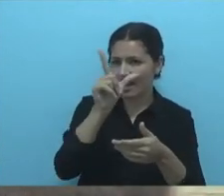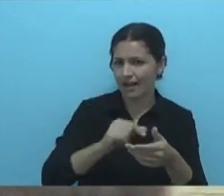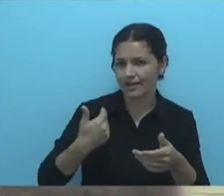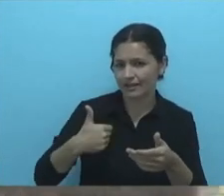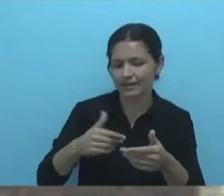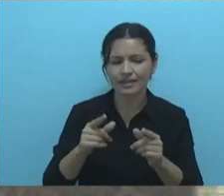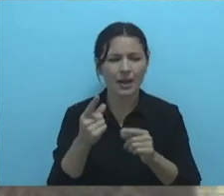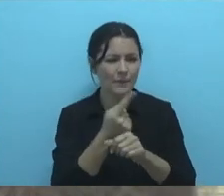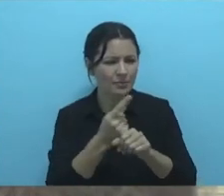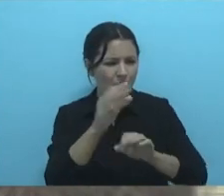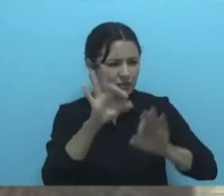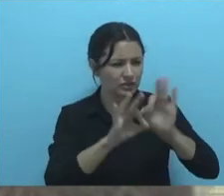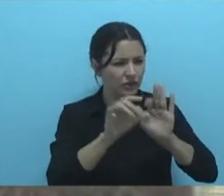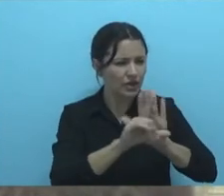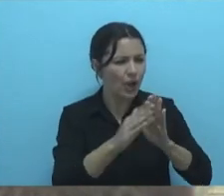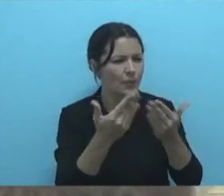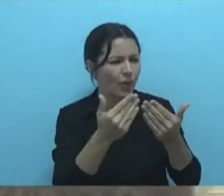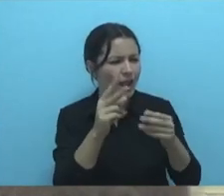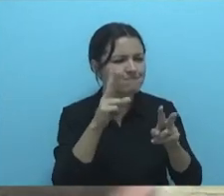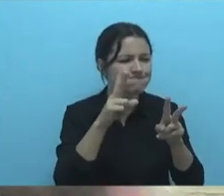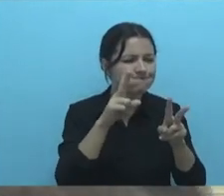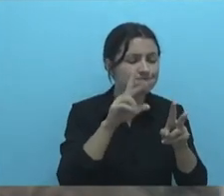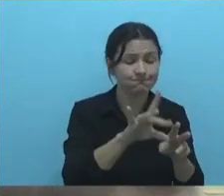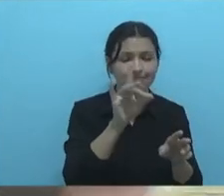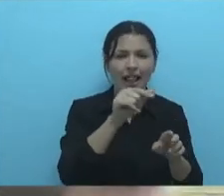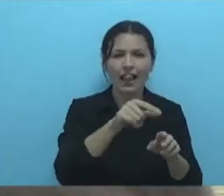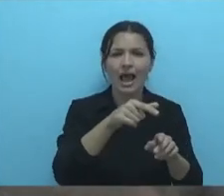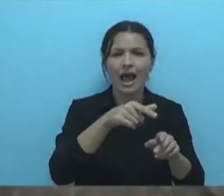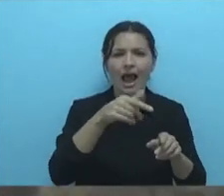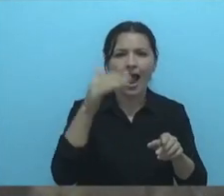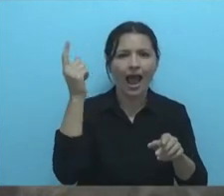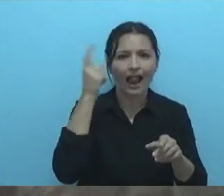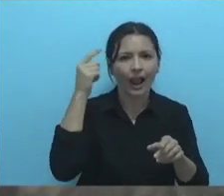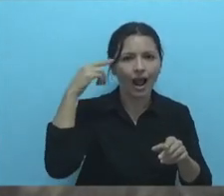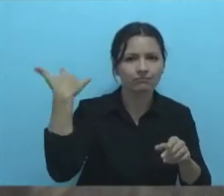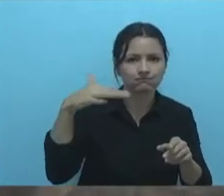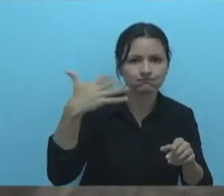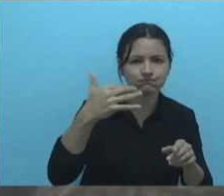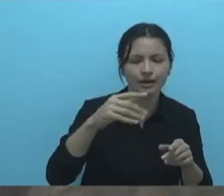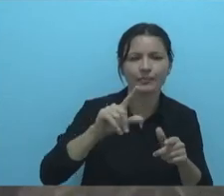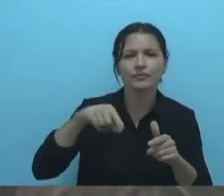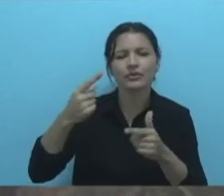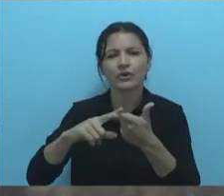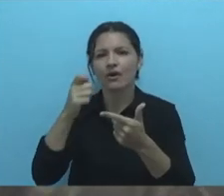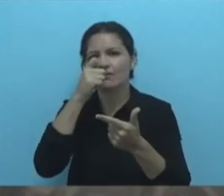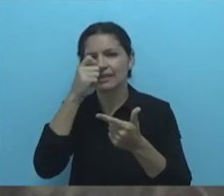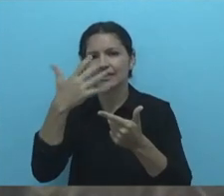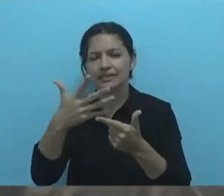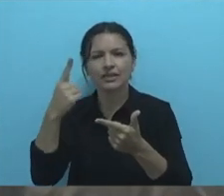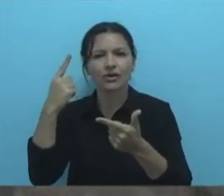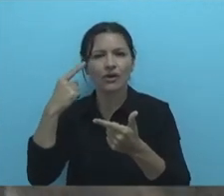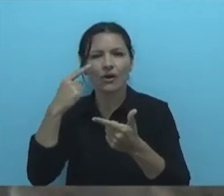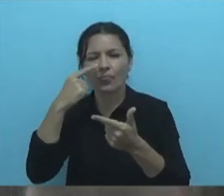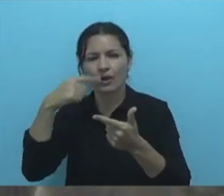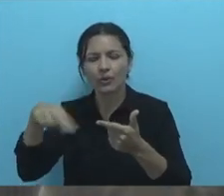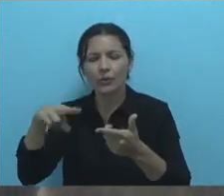educativos de la provincia de Santa Fe con altas capacidades y el otro proyecto es para instituir el 25 de junio como día provincial de las altas